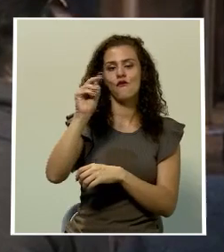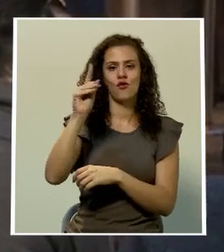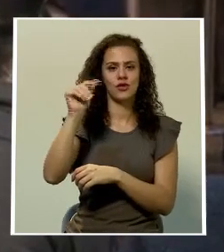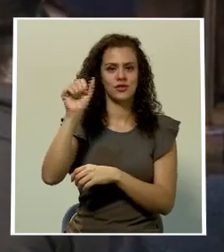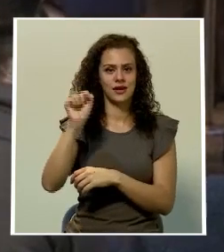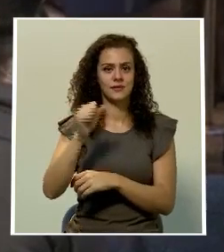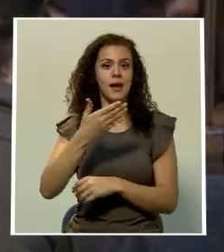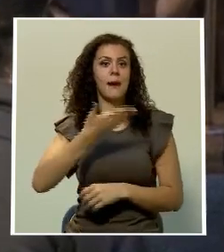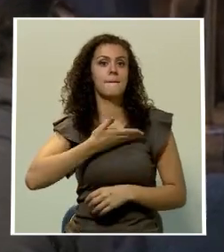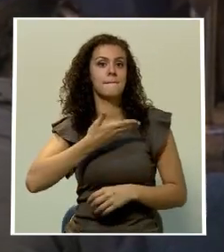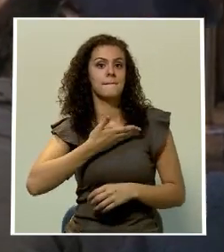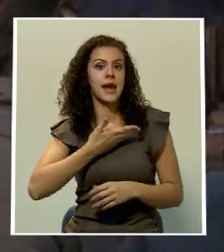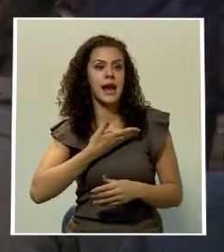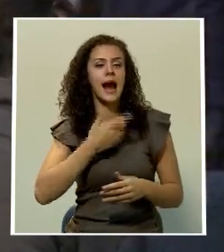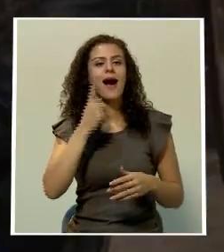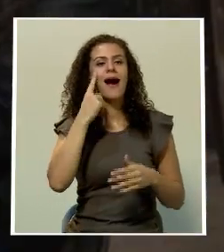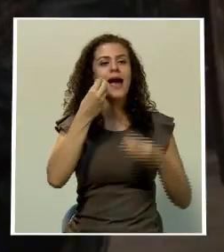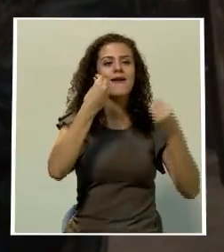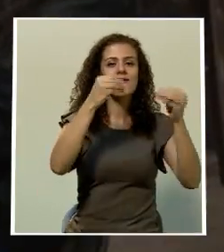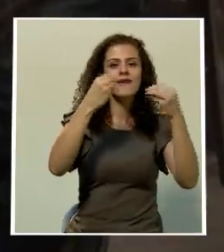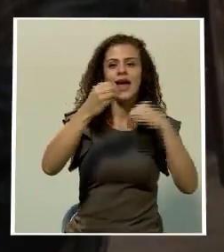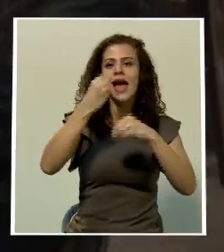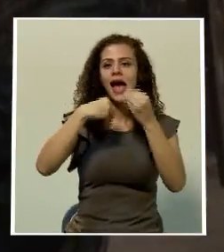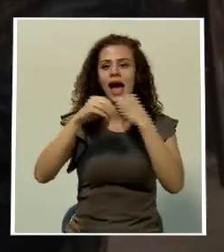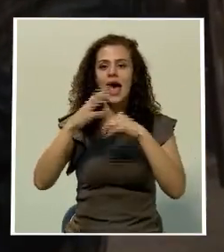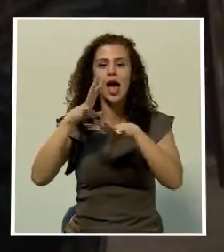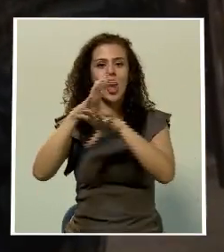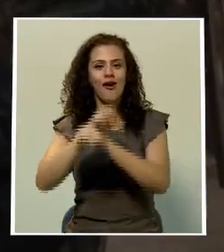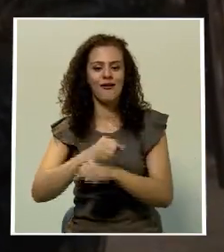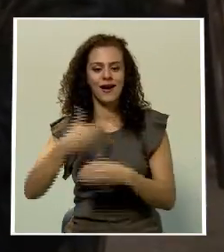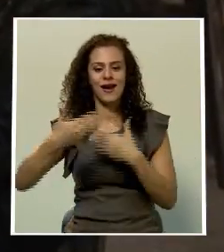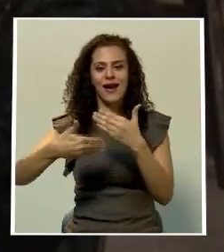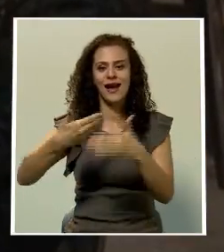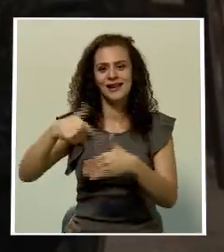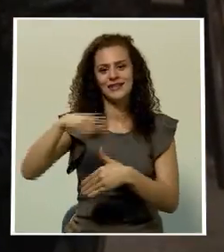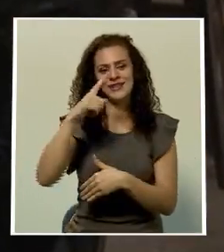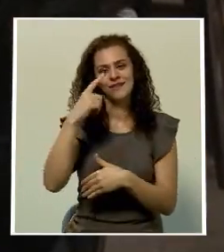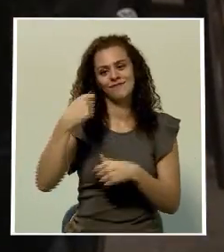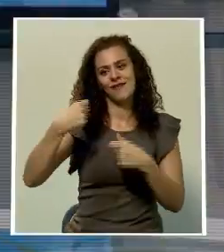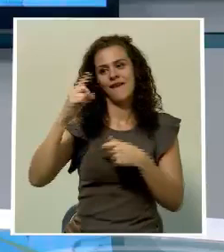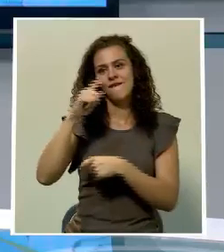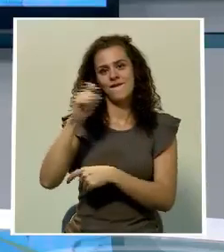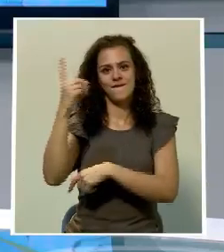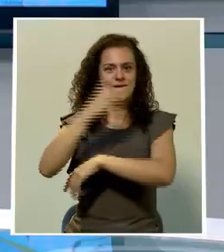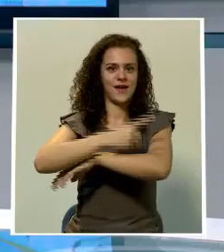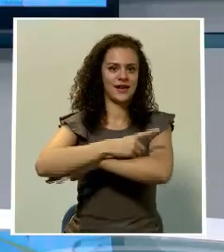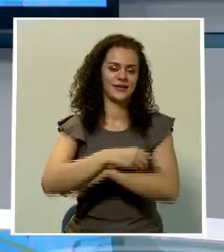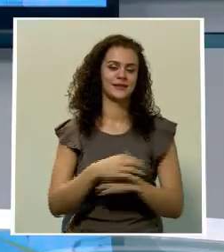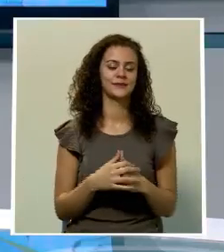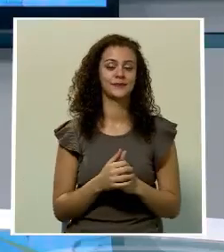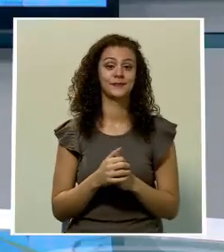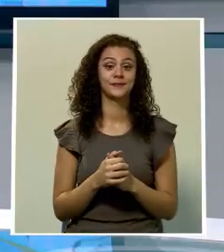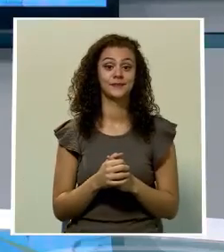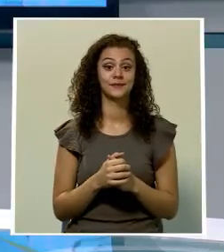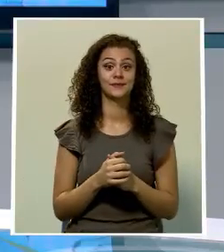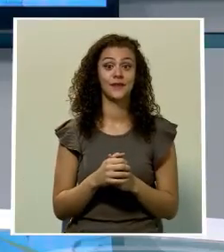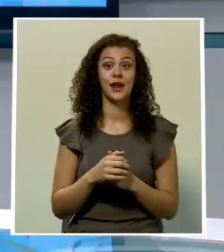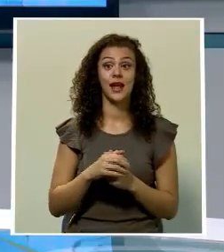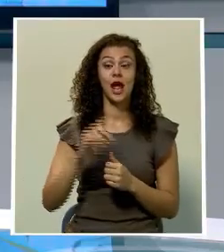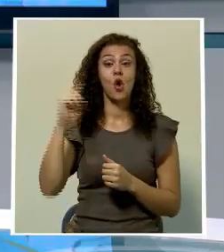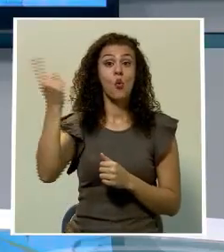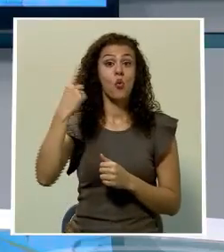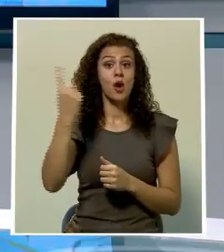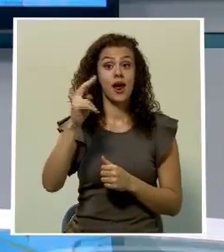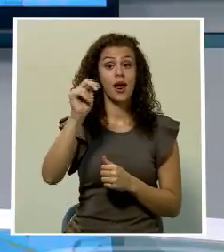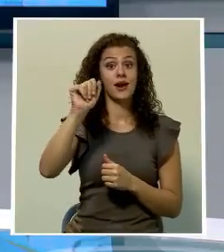fondas, mercados provisionales donde se venden alimentos típicos durante estas fechas. El huracán